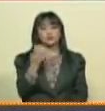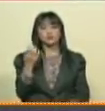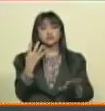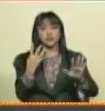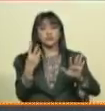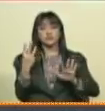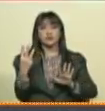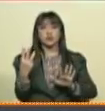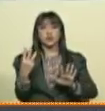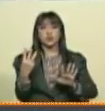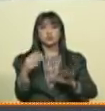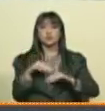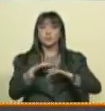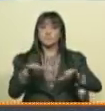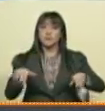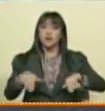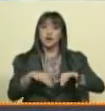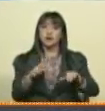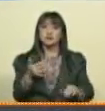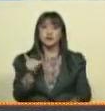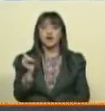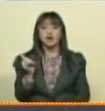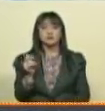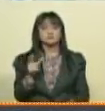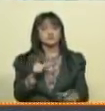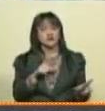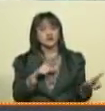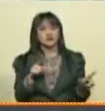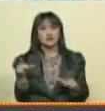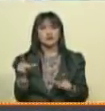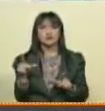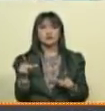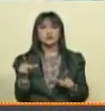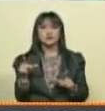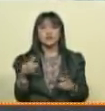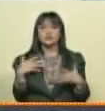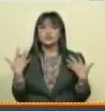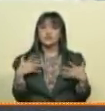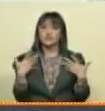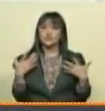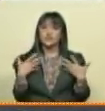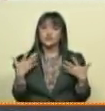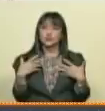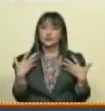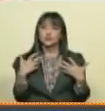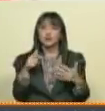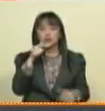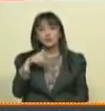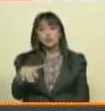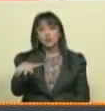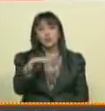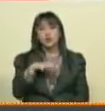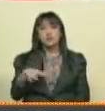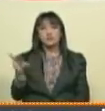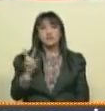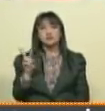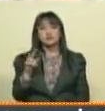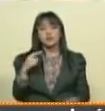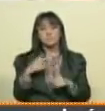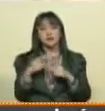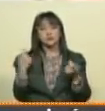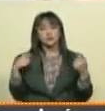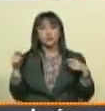498 playas aptas para el disfrute del pueblo venezolano y de los